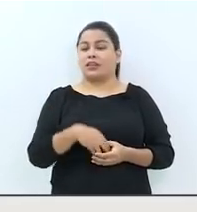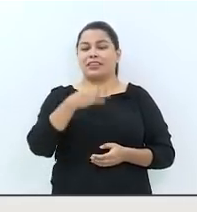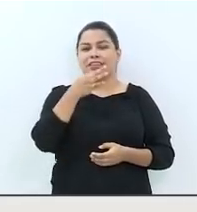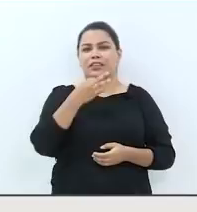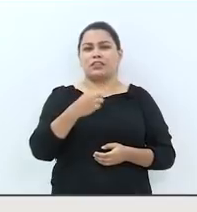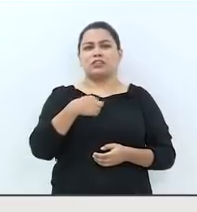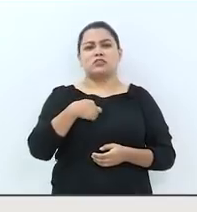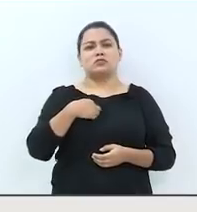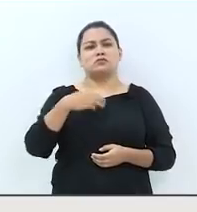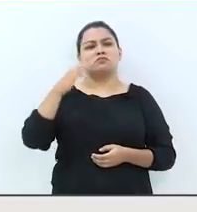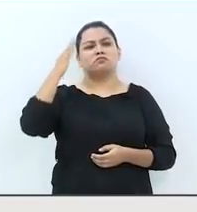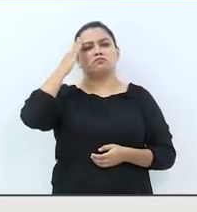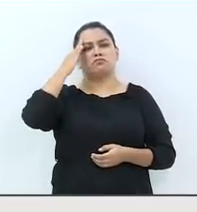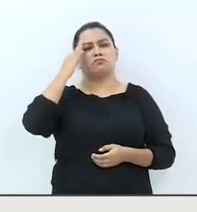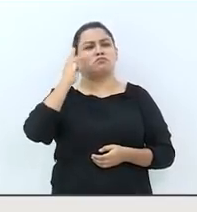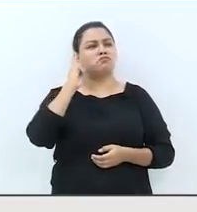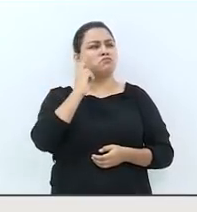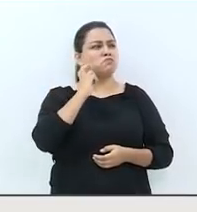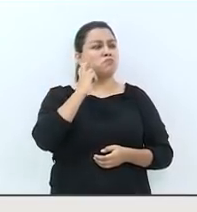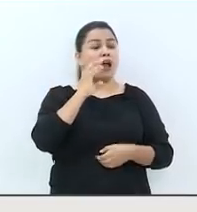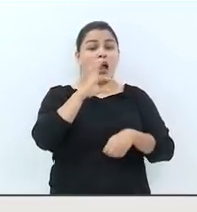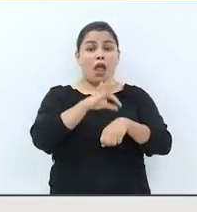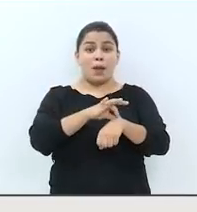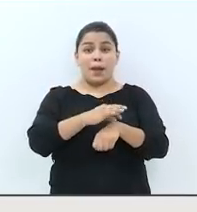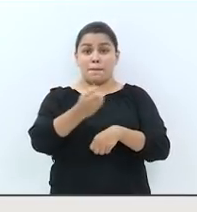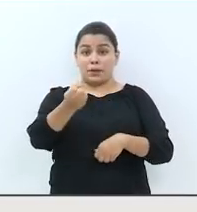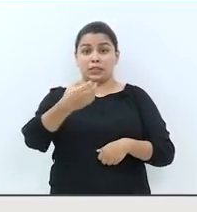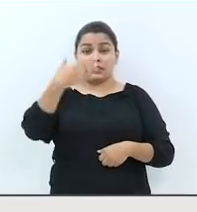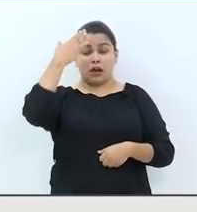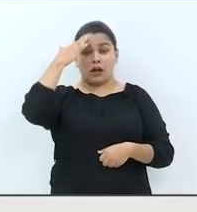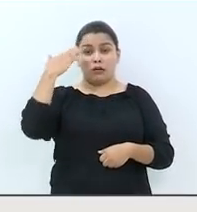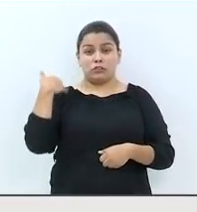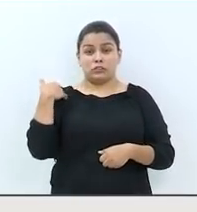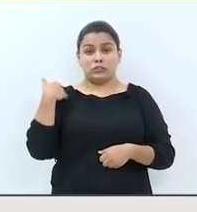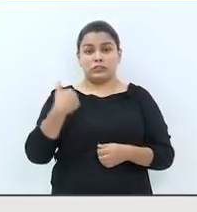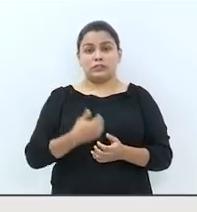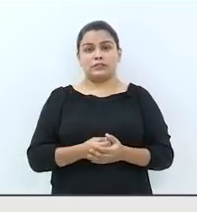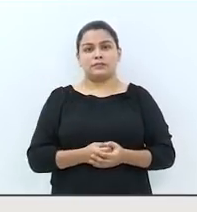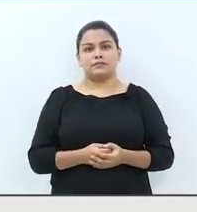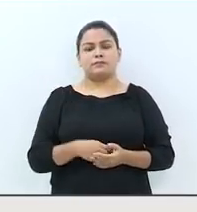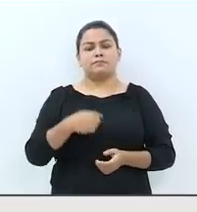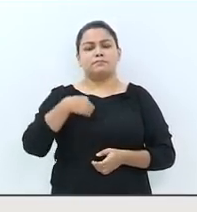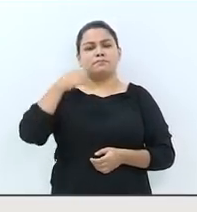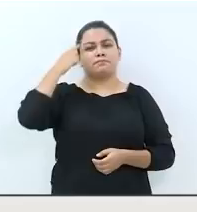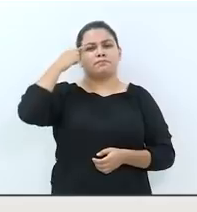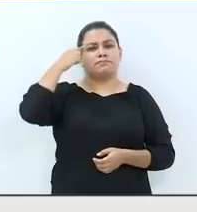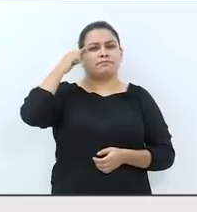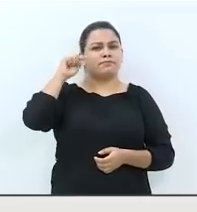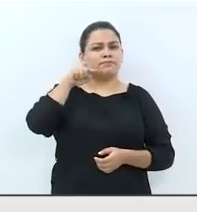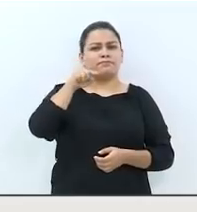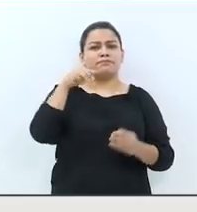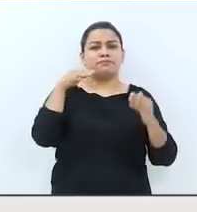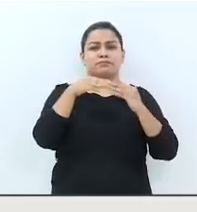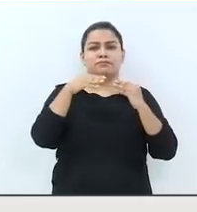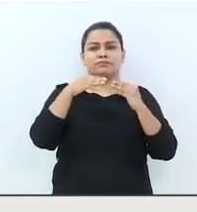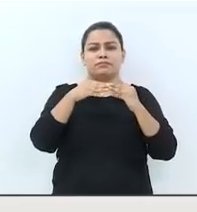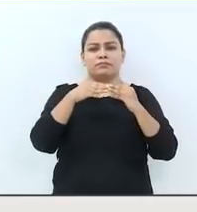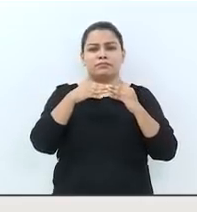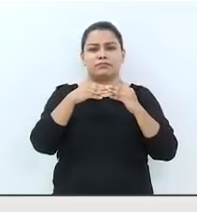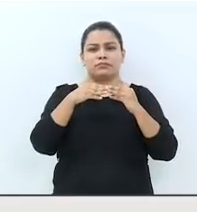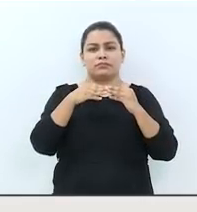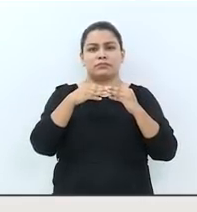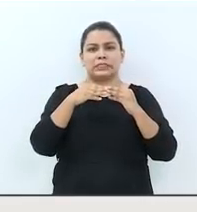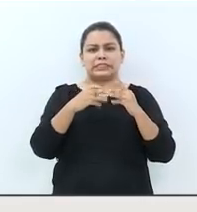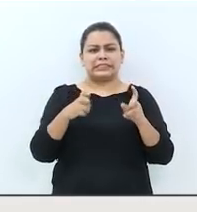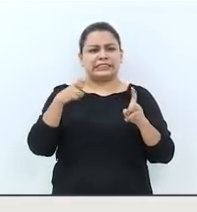realmente escuchando la experiencia también que nos cuenta Lorena, me imagino que a ti también, al igual que a mí, o sea, me